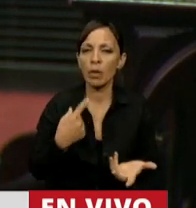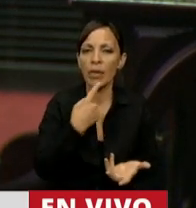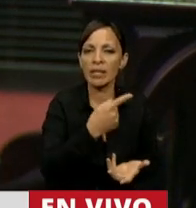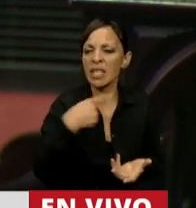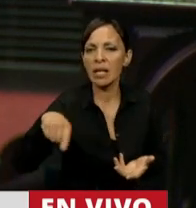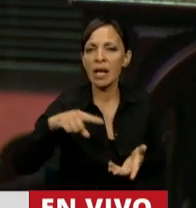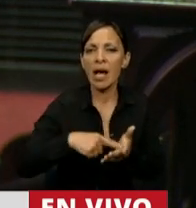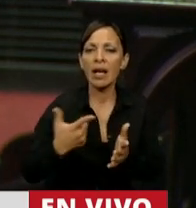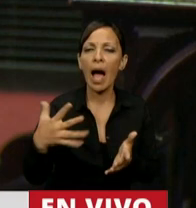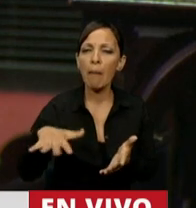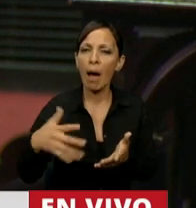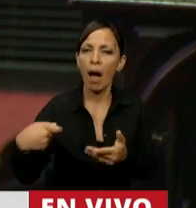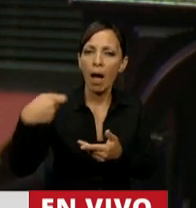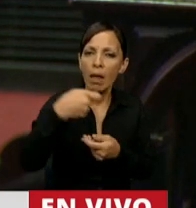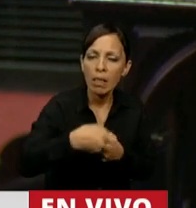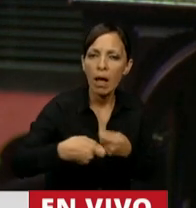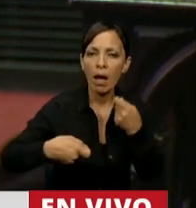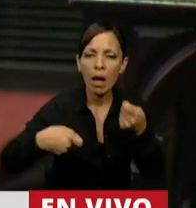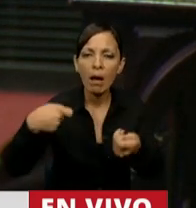aporta, presidente,